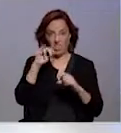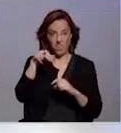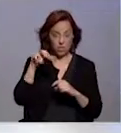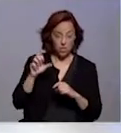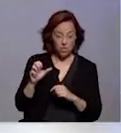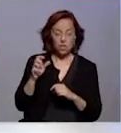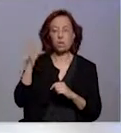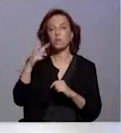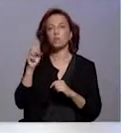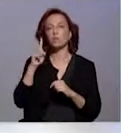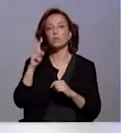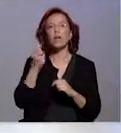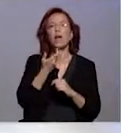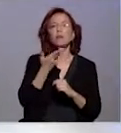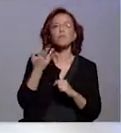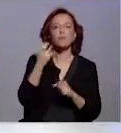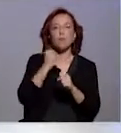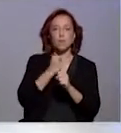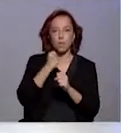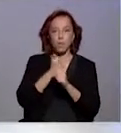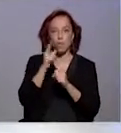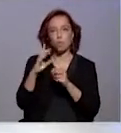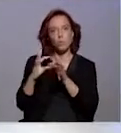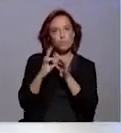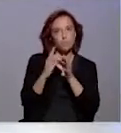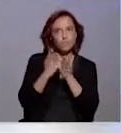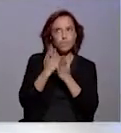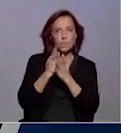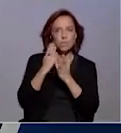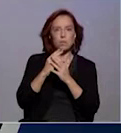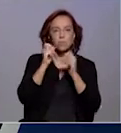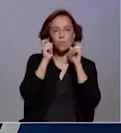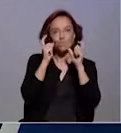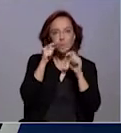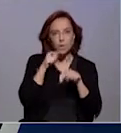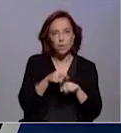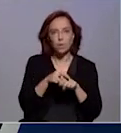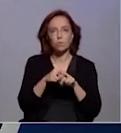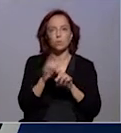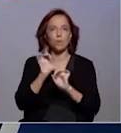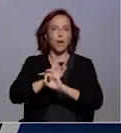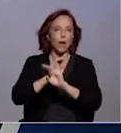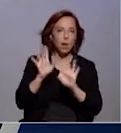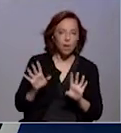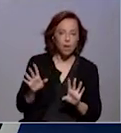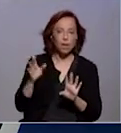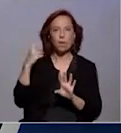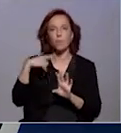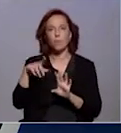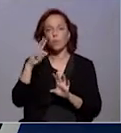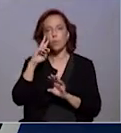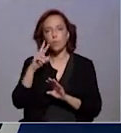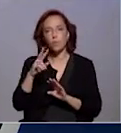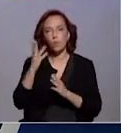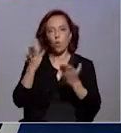la tasa de empleo yo vamos entrando este es un dato bien preciso lo que venimos viendo en hicimos una